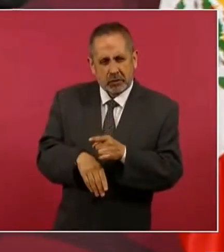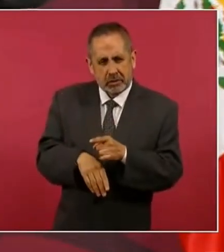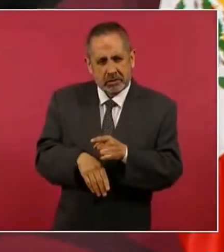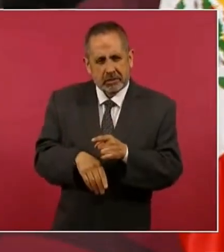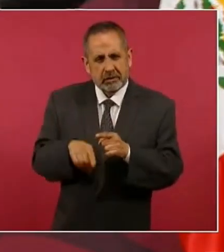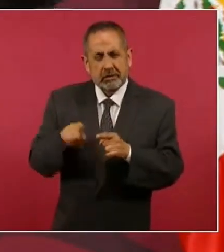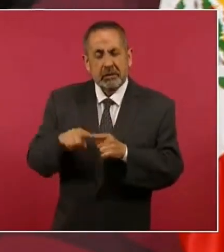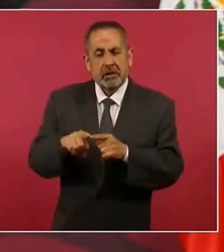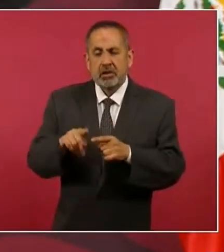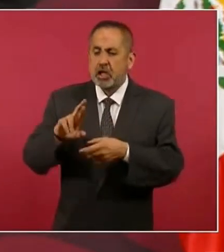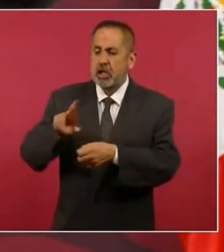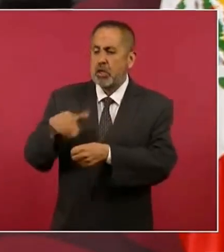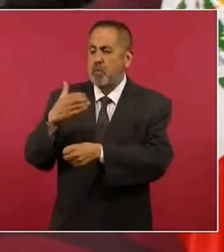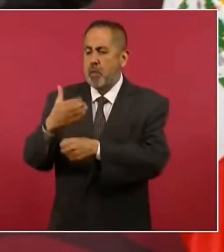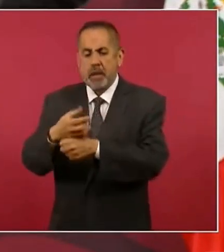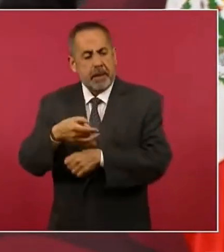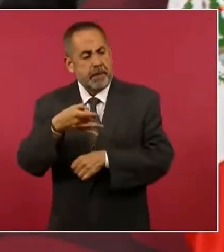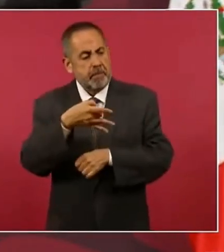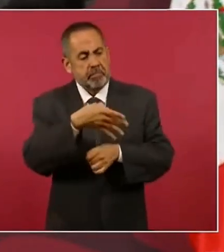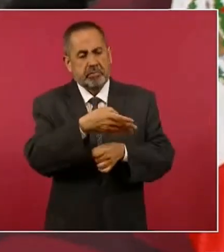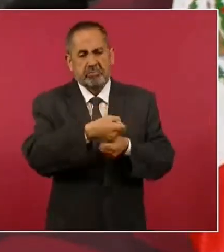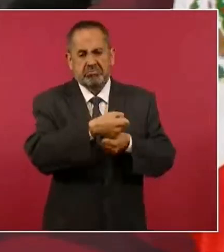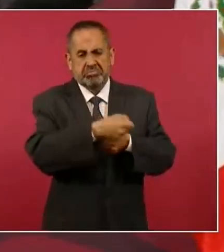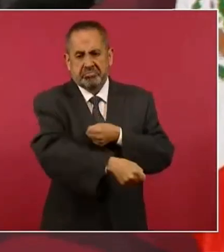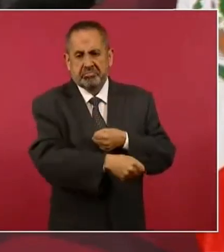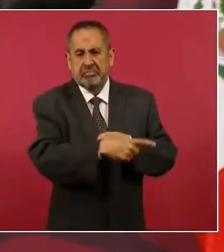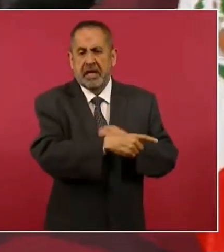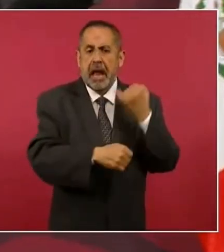del triunfo de la República sobre el Imperio,